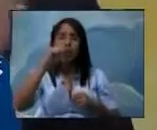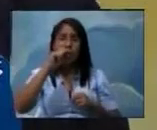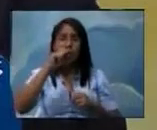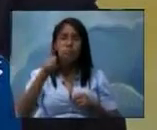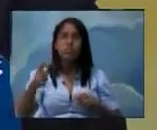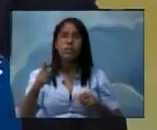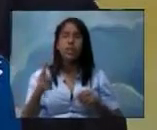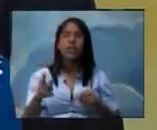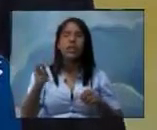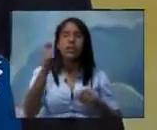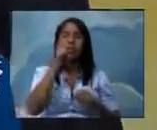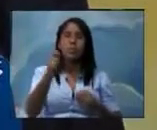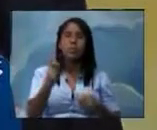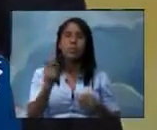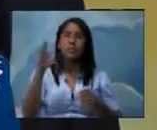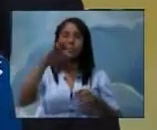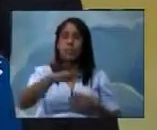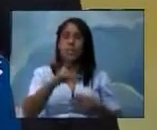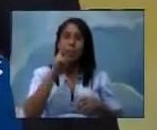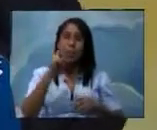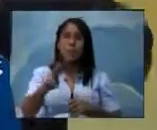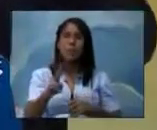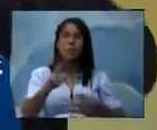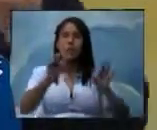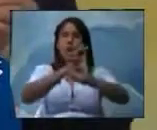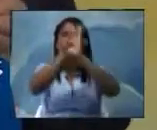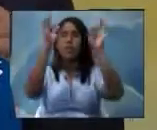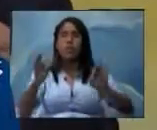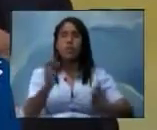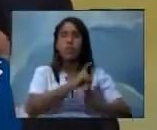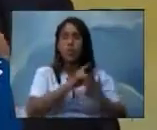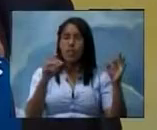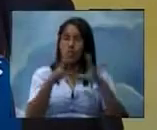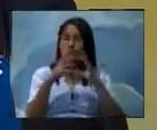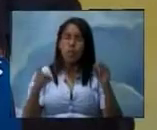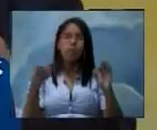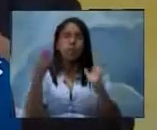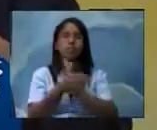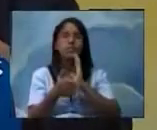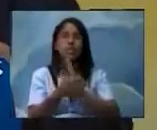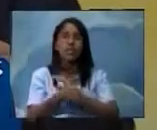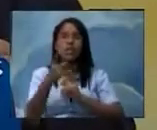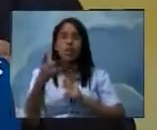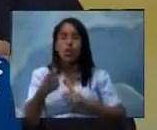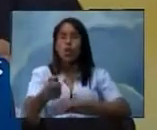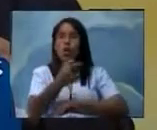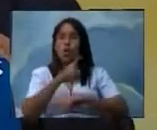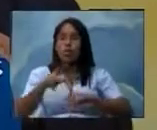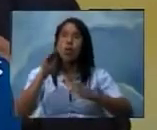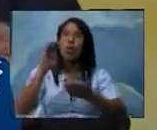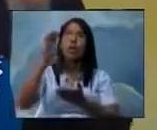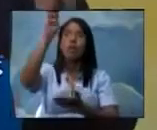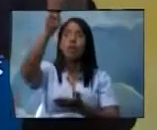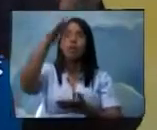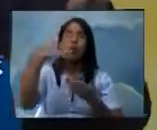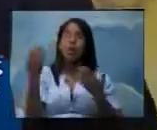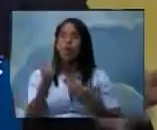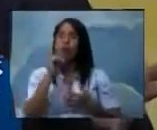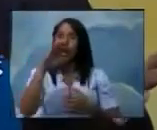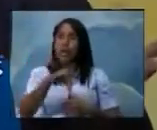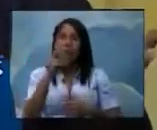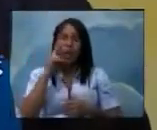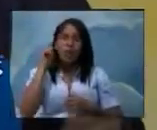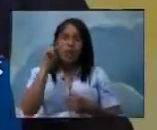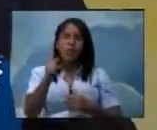Nabucodonosor. Nabucodonosor estaba viendo la figura de todo lo que simplificaba los gobiernos en el futuro. ¿Qué